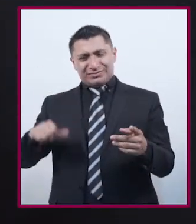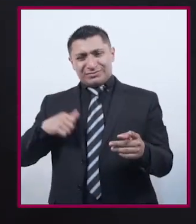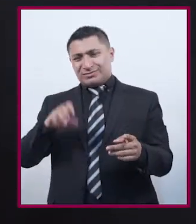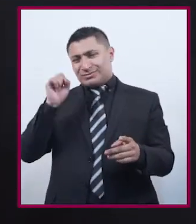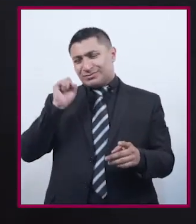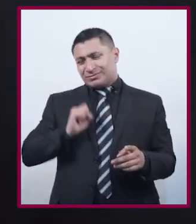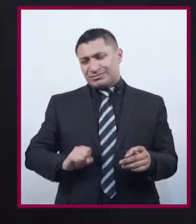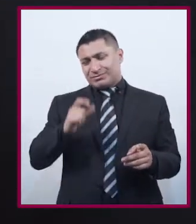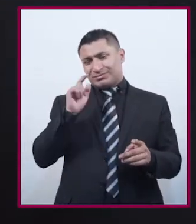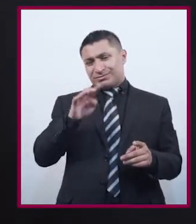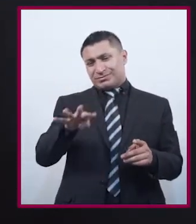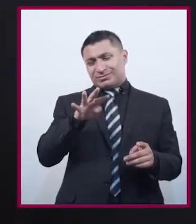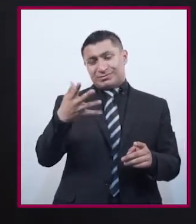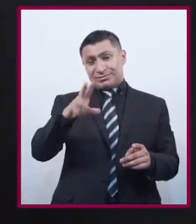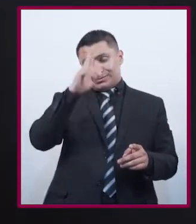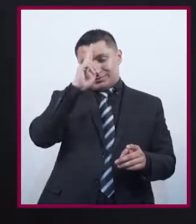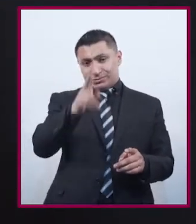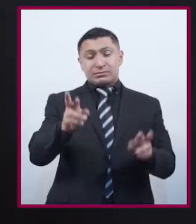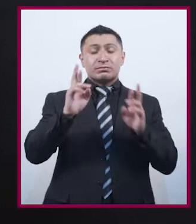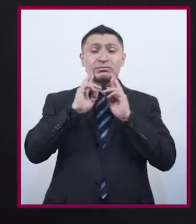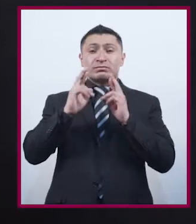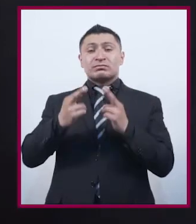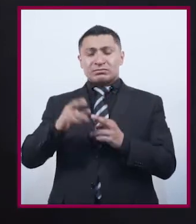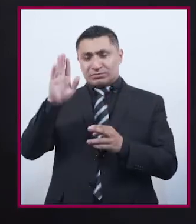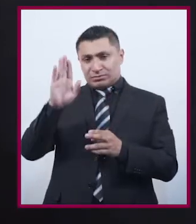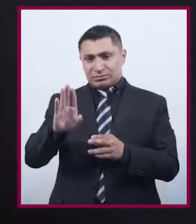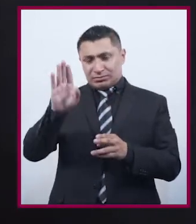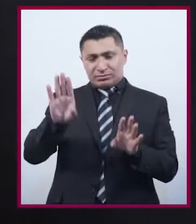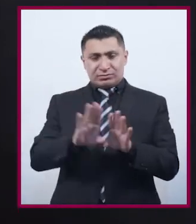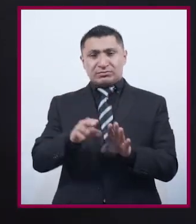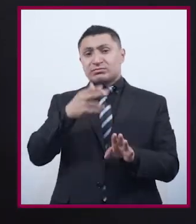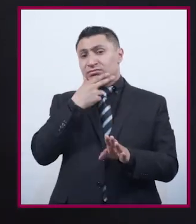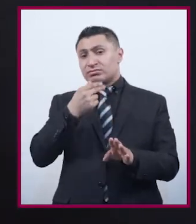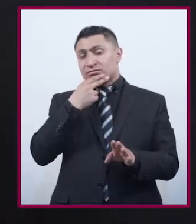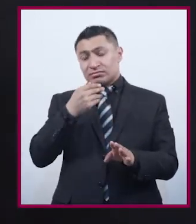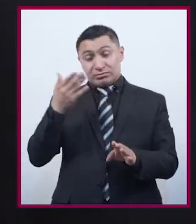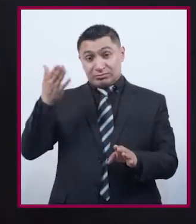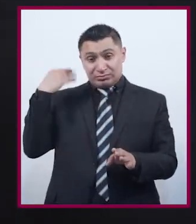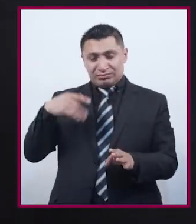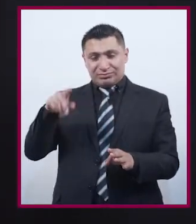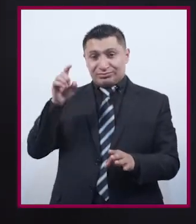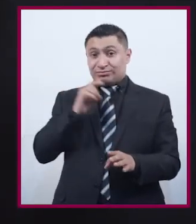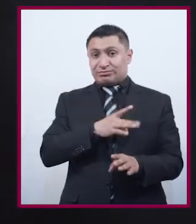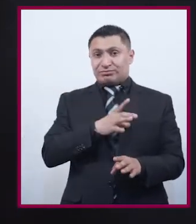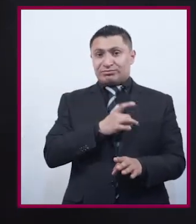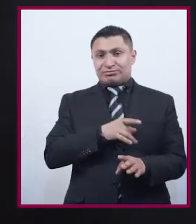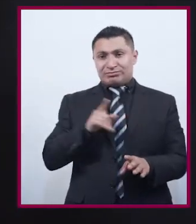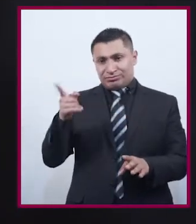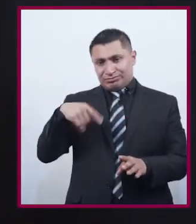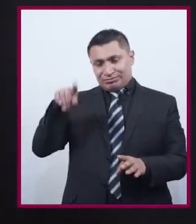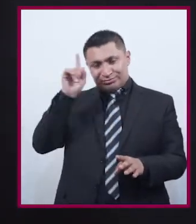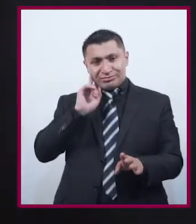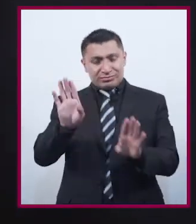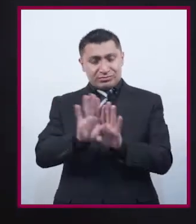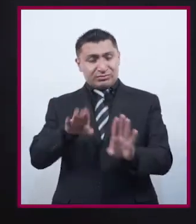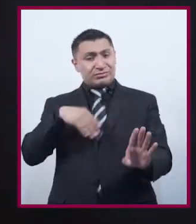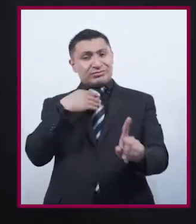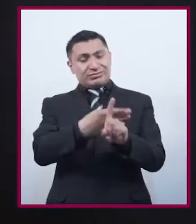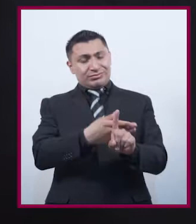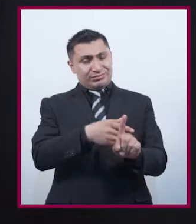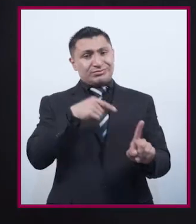XIX, tienen prohibido hasta reunirse. Pareciera que a los hombres de aquella época temían a que ellas pudieran rebelarse contra su